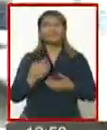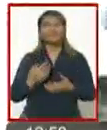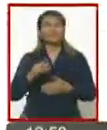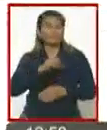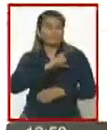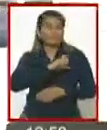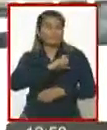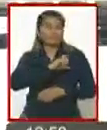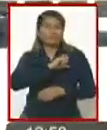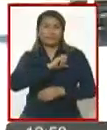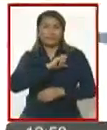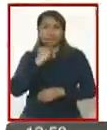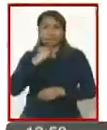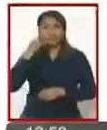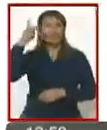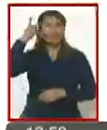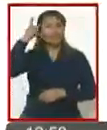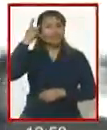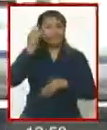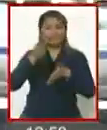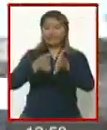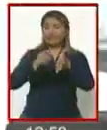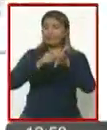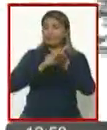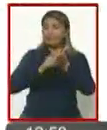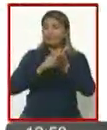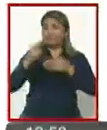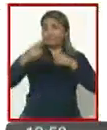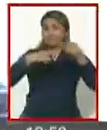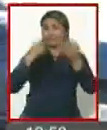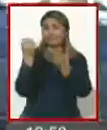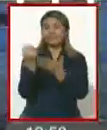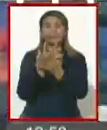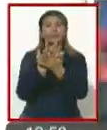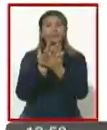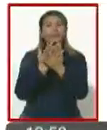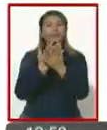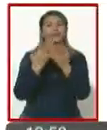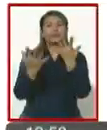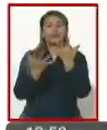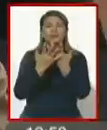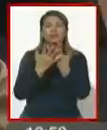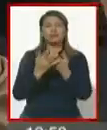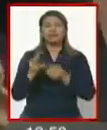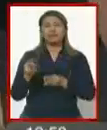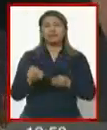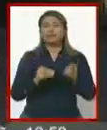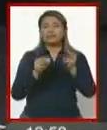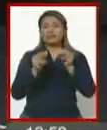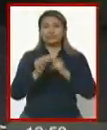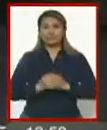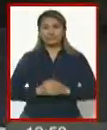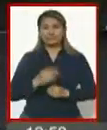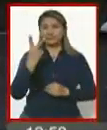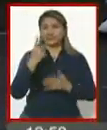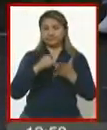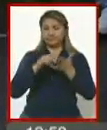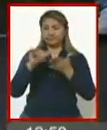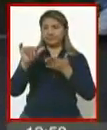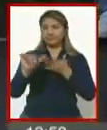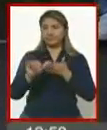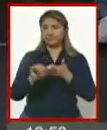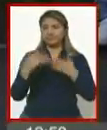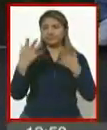en los políticos de la oposición, quienes exigen al gobierno la construcción de una nueva cárcel modelo. Son 2 proyectos